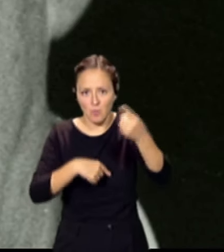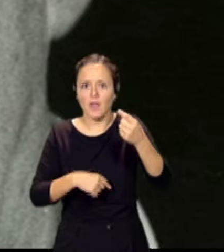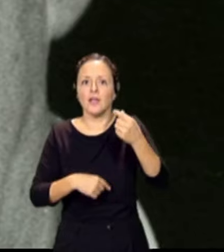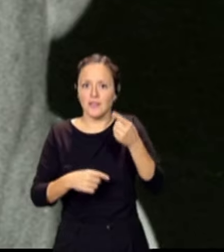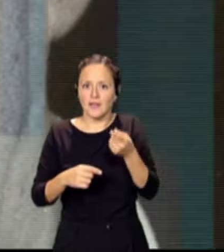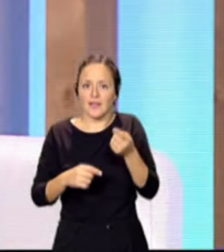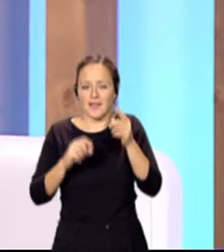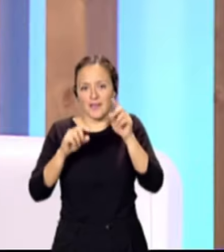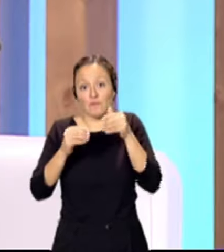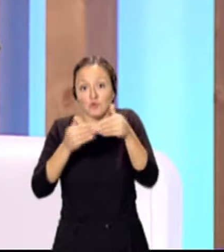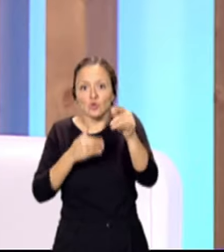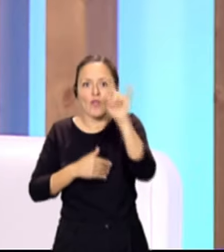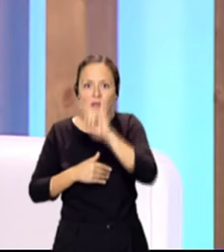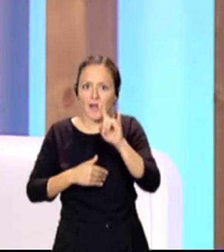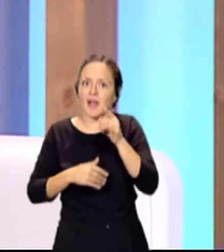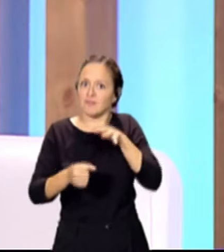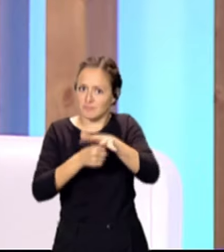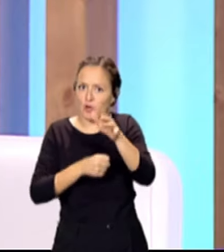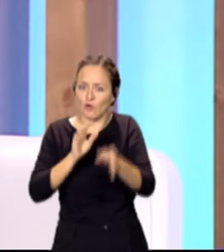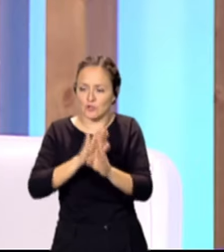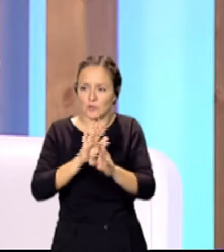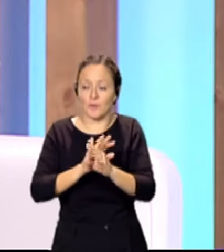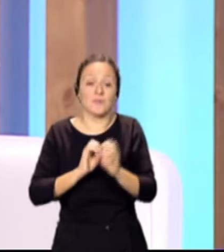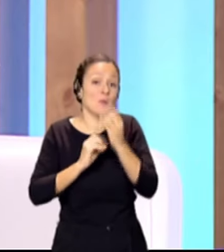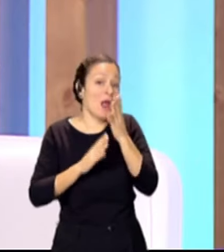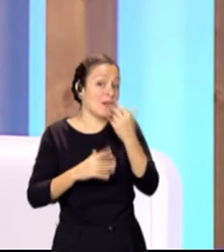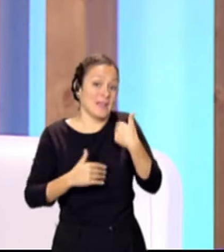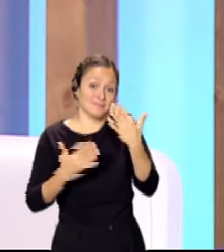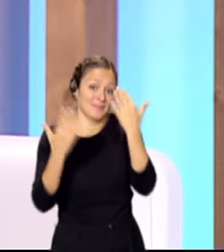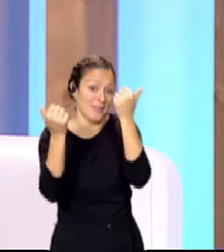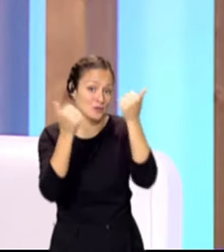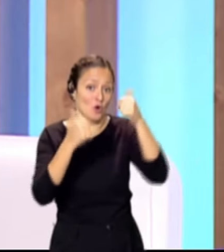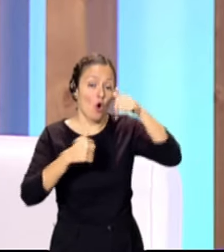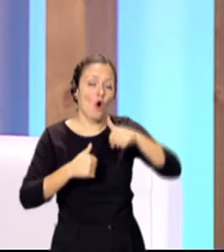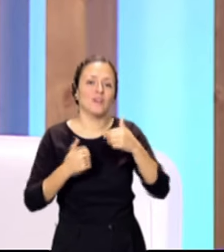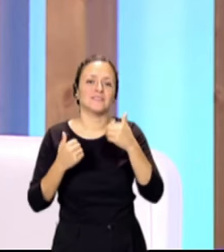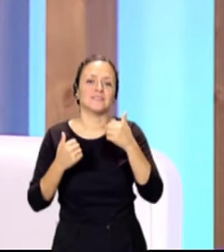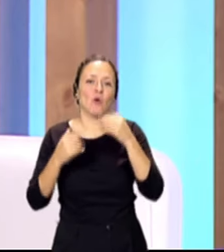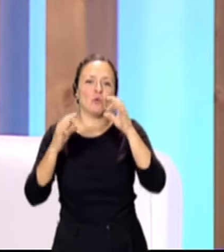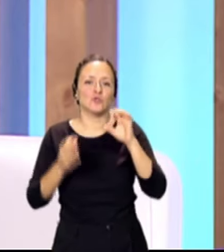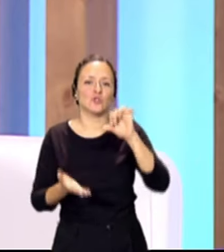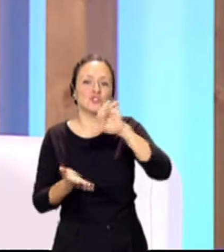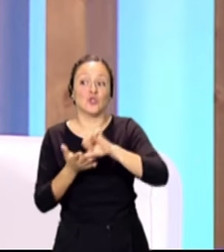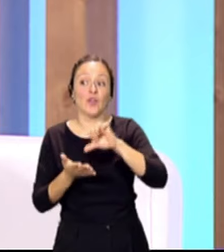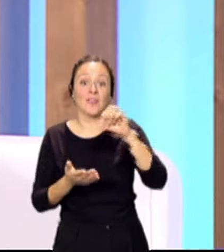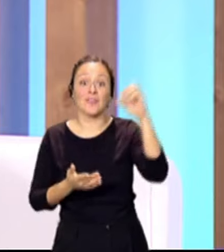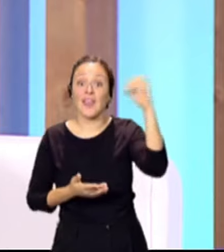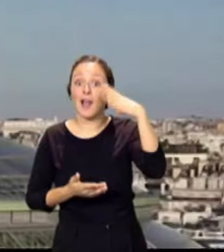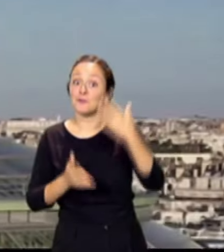Canarias y ya vamos diciendo Adiós hoy nos marchamos desde la ciudad de la luz